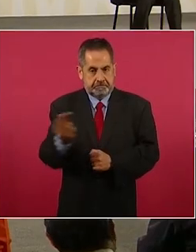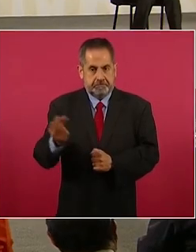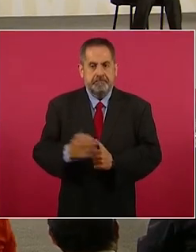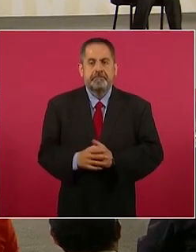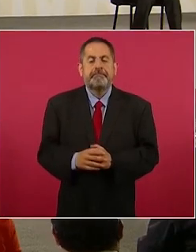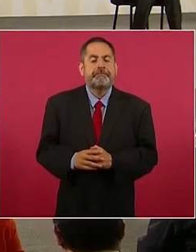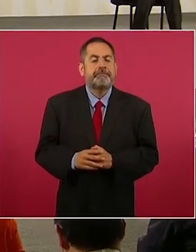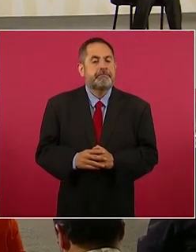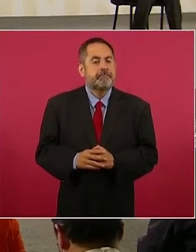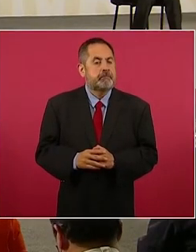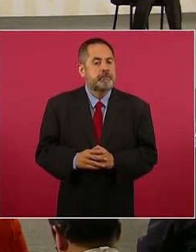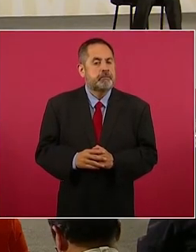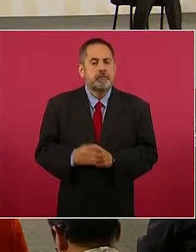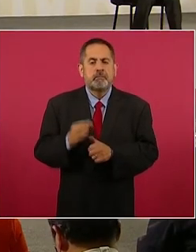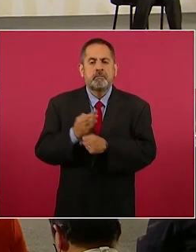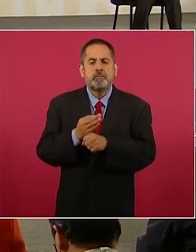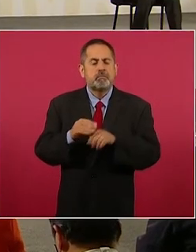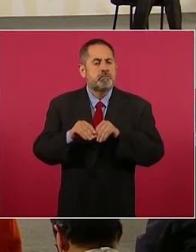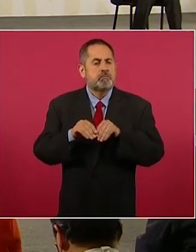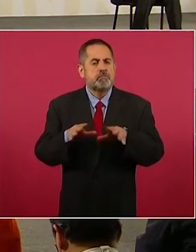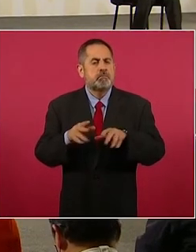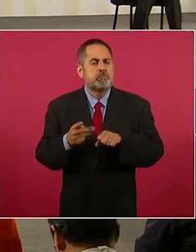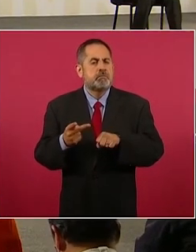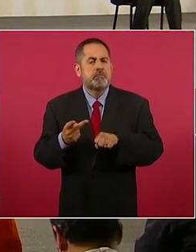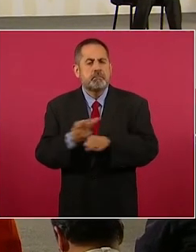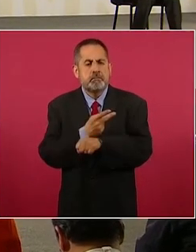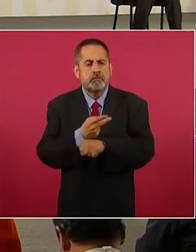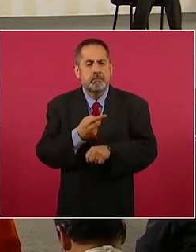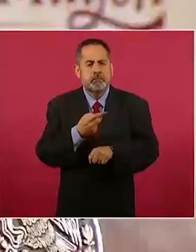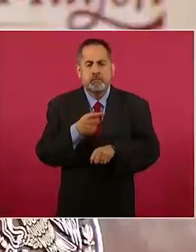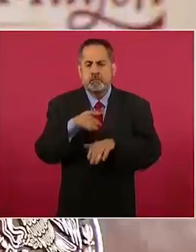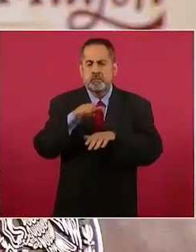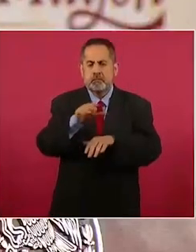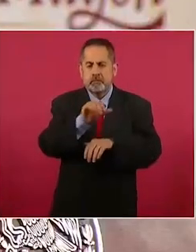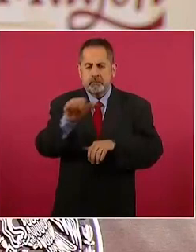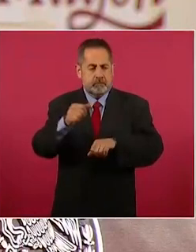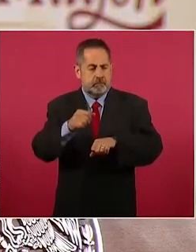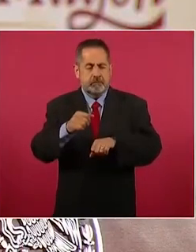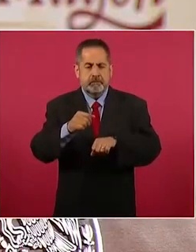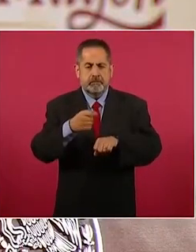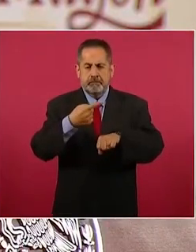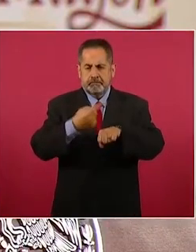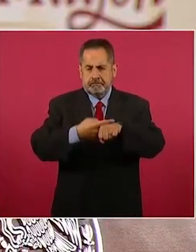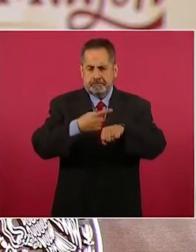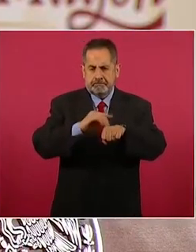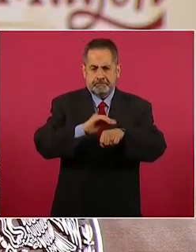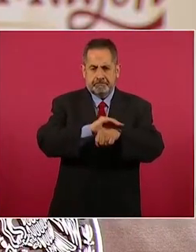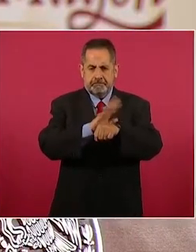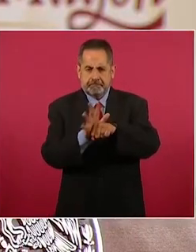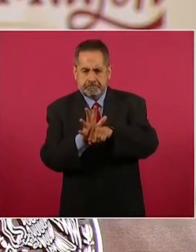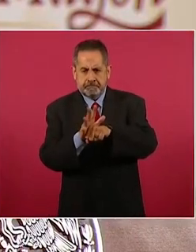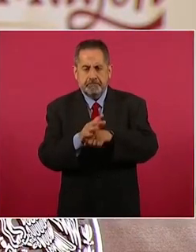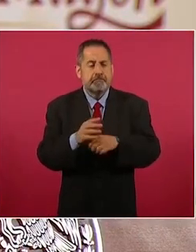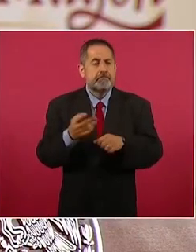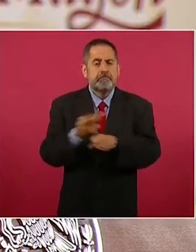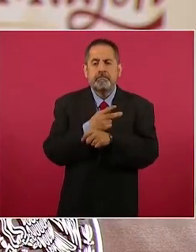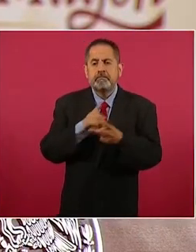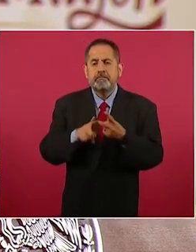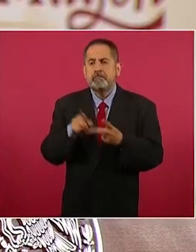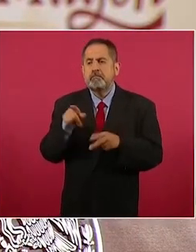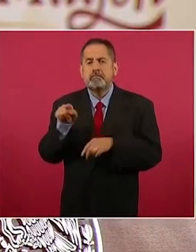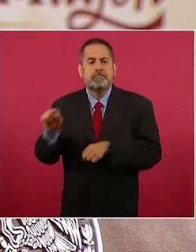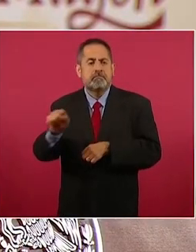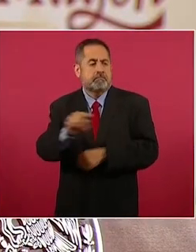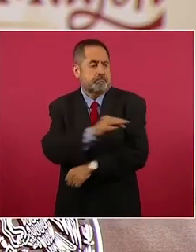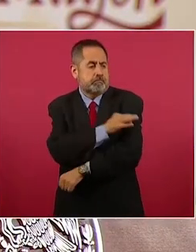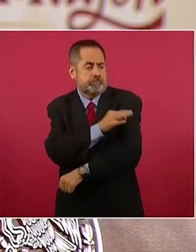Vamos a informar brevemente sobre el curso de la epidemia de COVID y también sobre el avance de la vacunación contra COVID, en